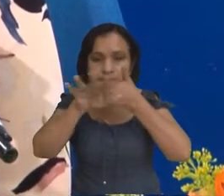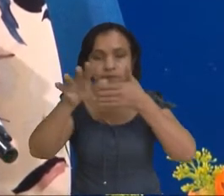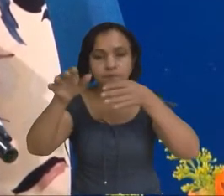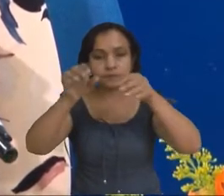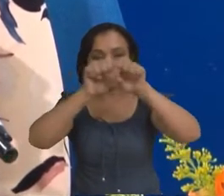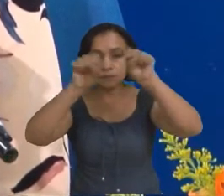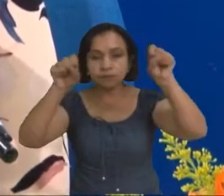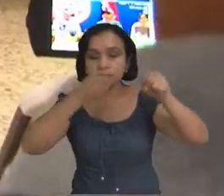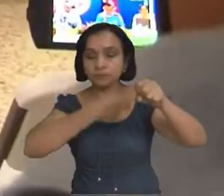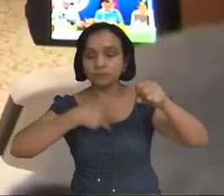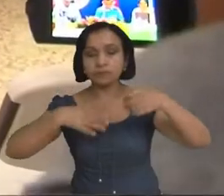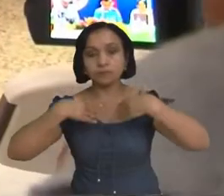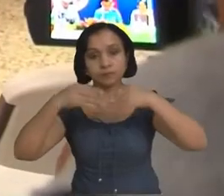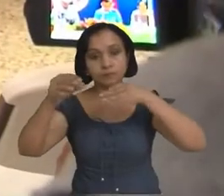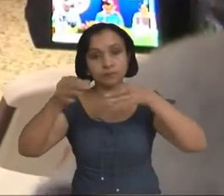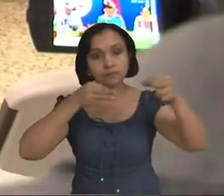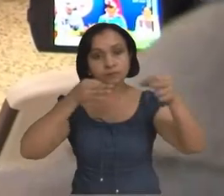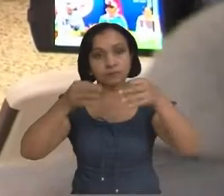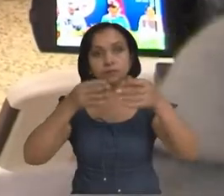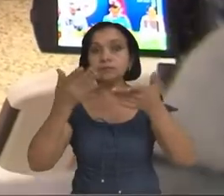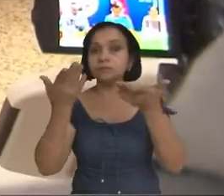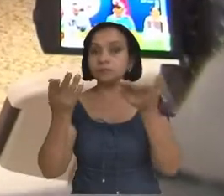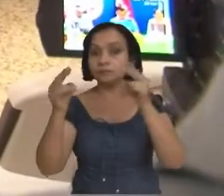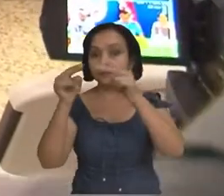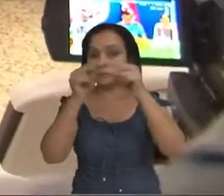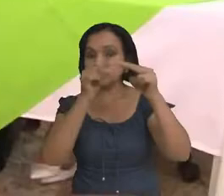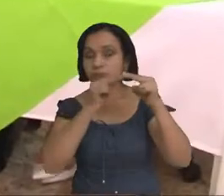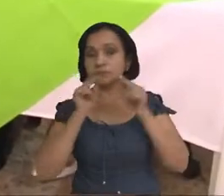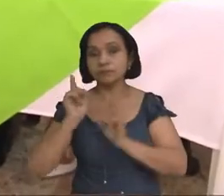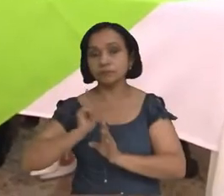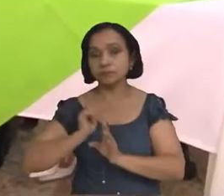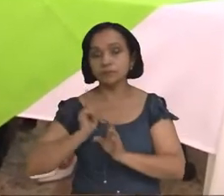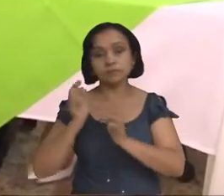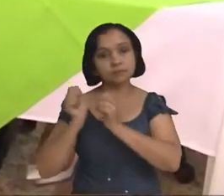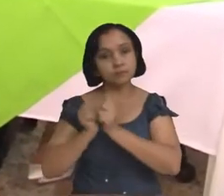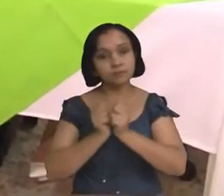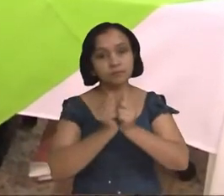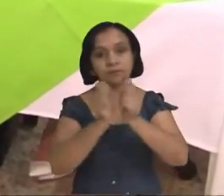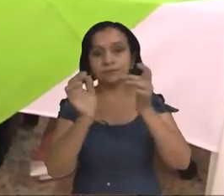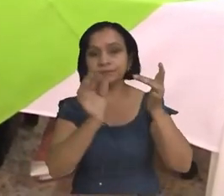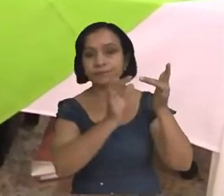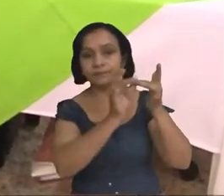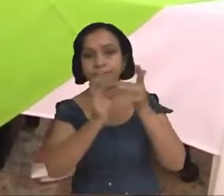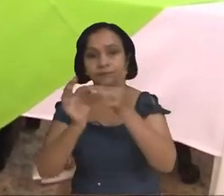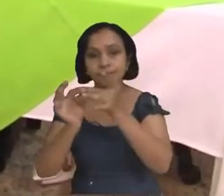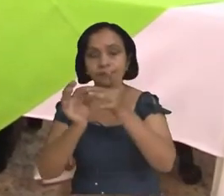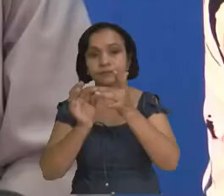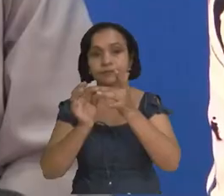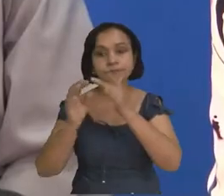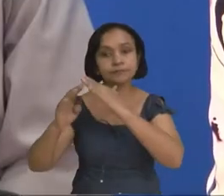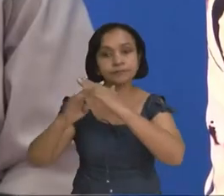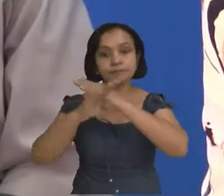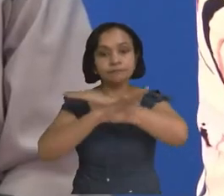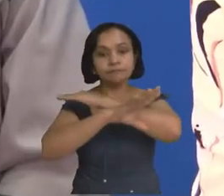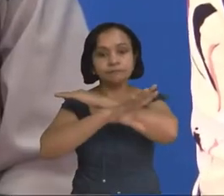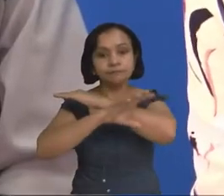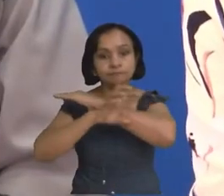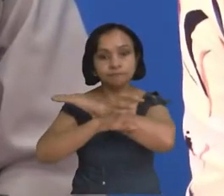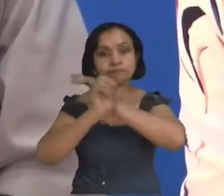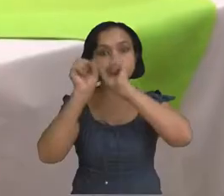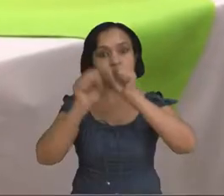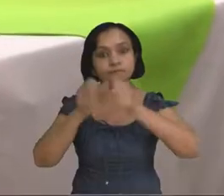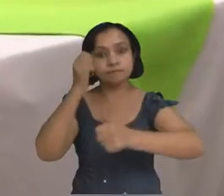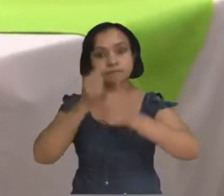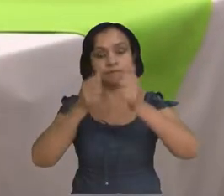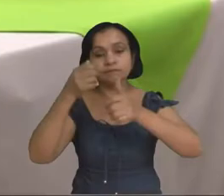organizando el Ministerio de Salud. Dentro de la articulación se contempla un acompañamiento especial para evitar que el crimen organizado pueda afectar el